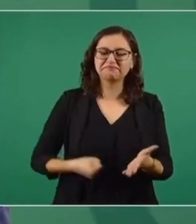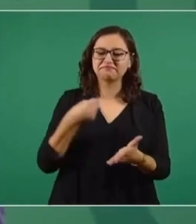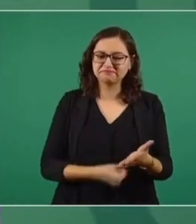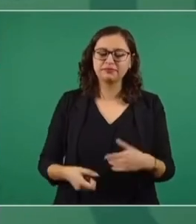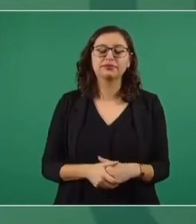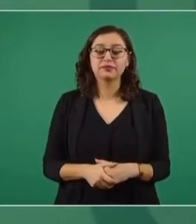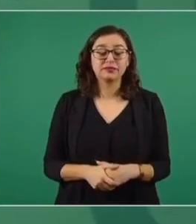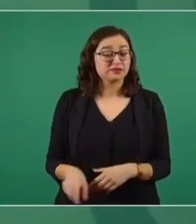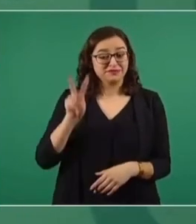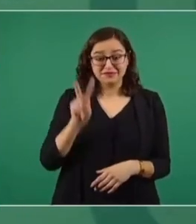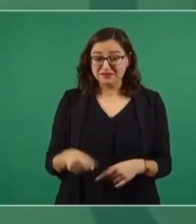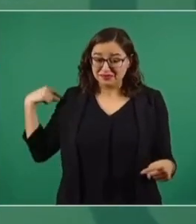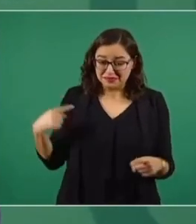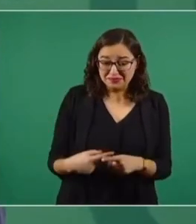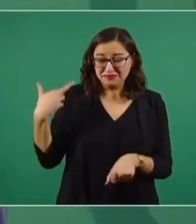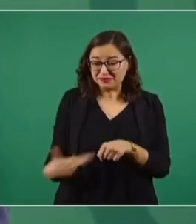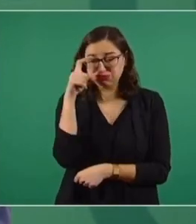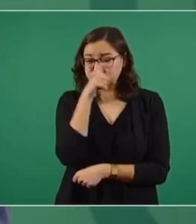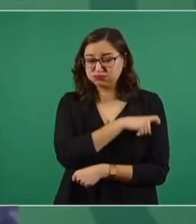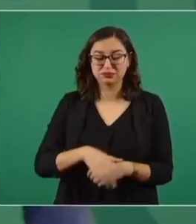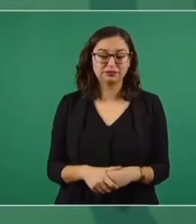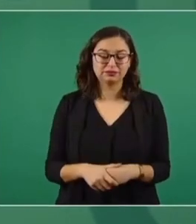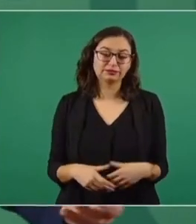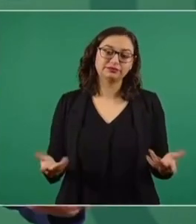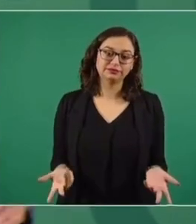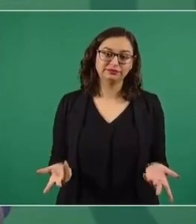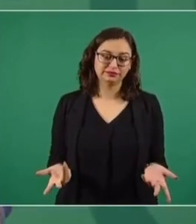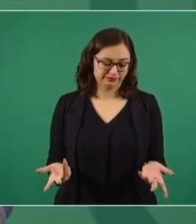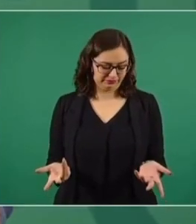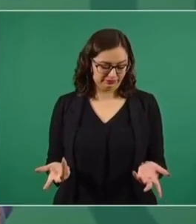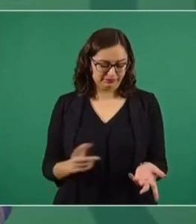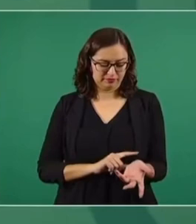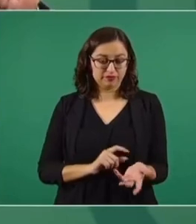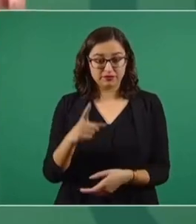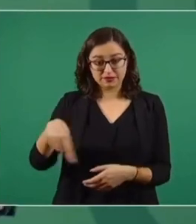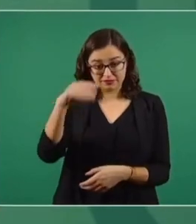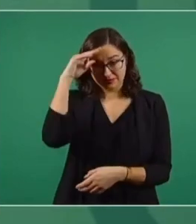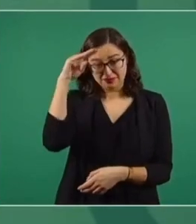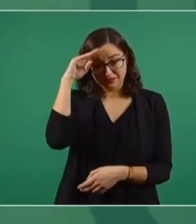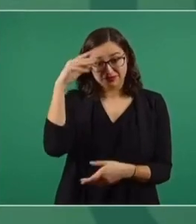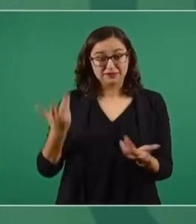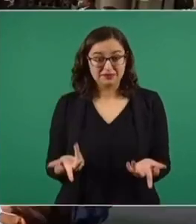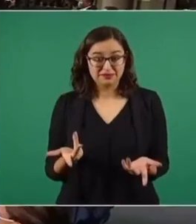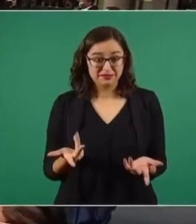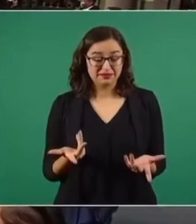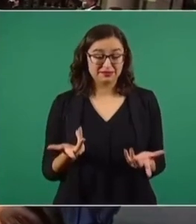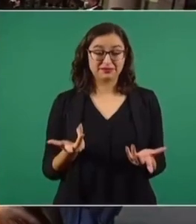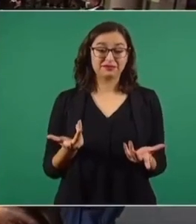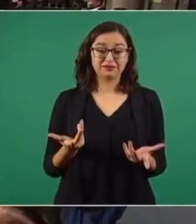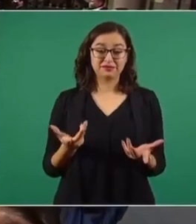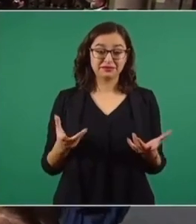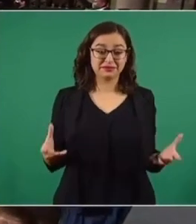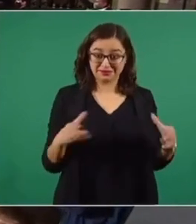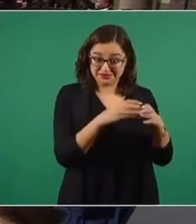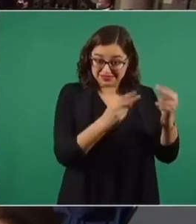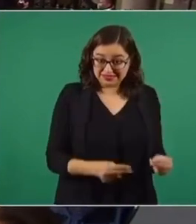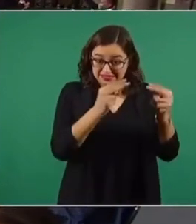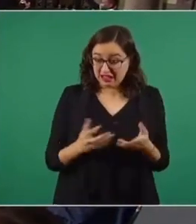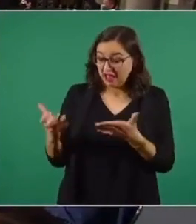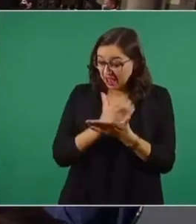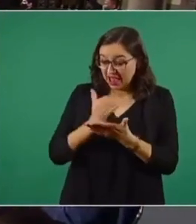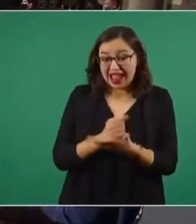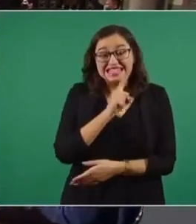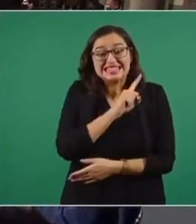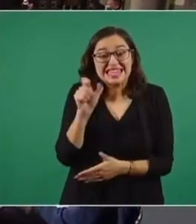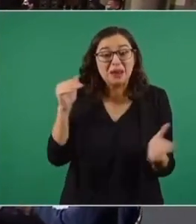Entonces, nos costó muchísimo, porque se imaginan un negocio, entre comillas, de 100 mil millones de pesos.